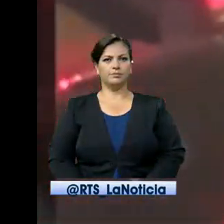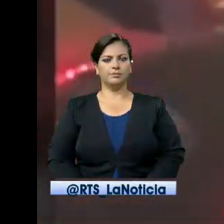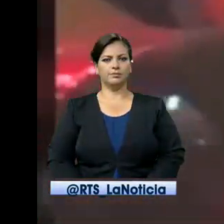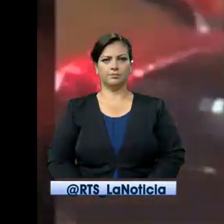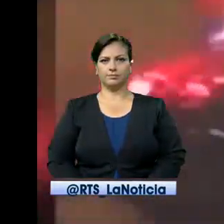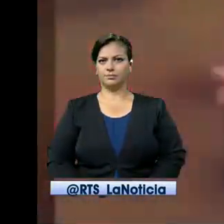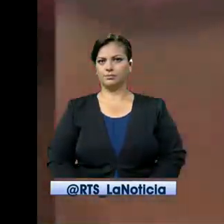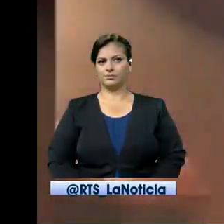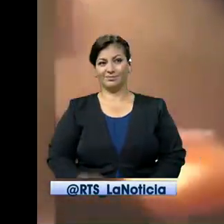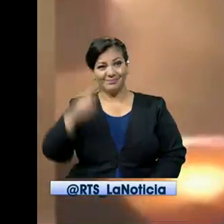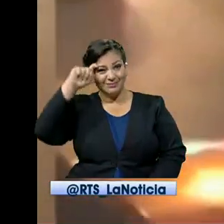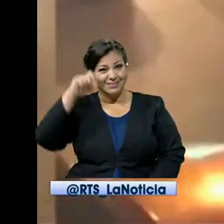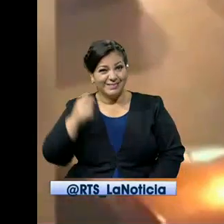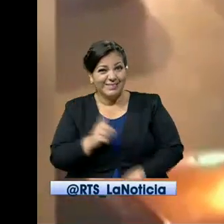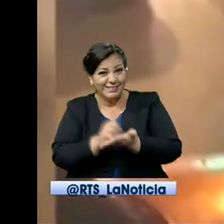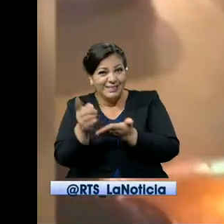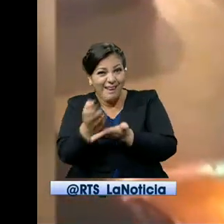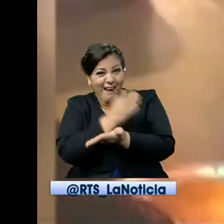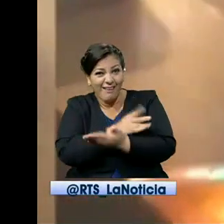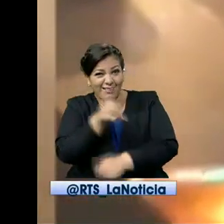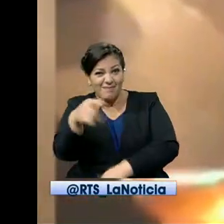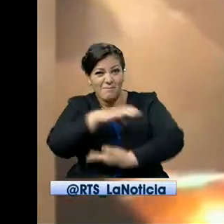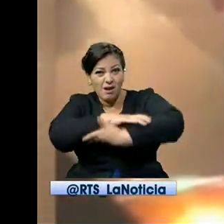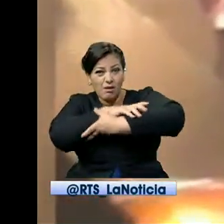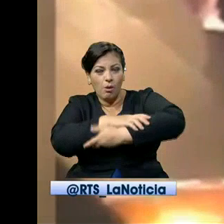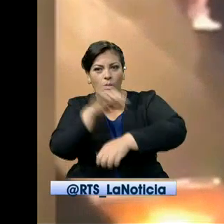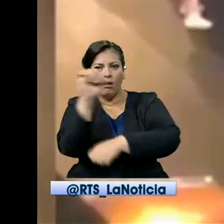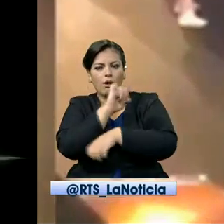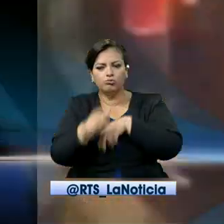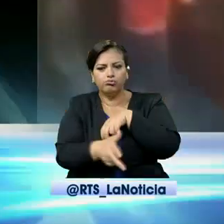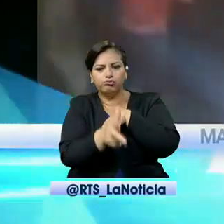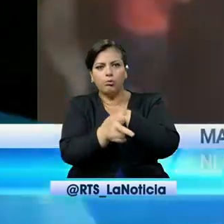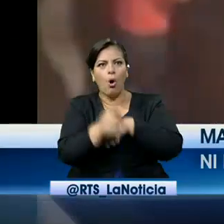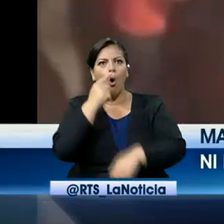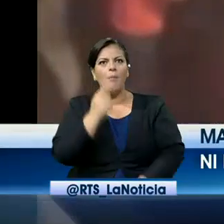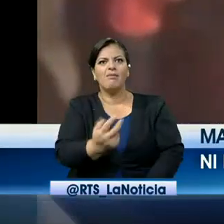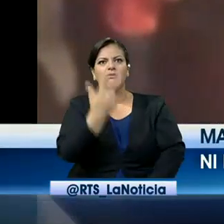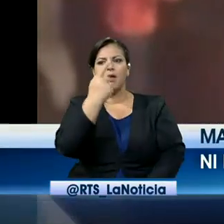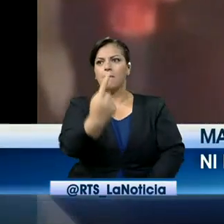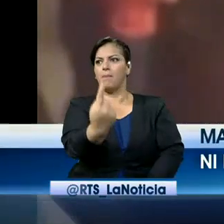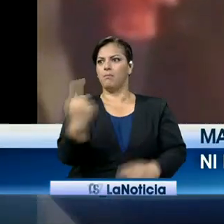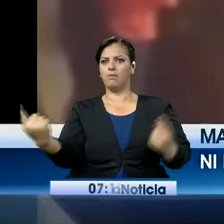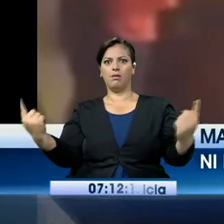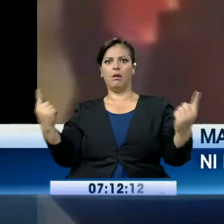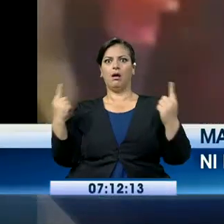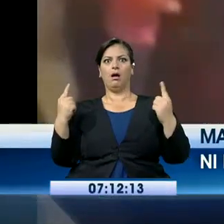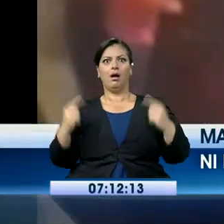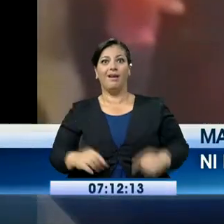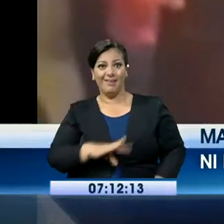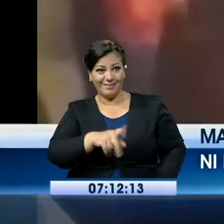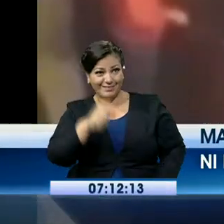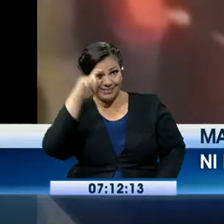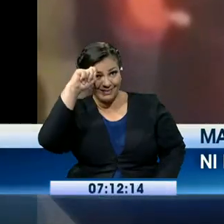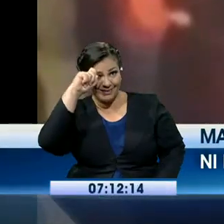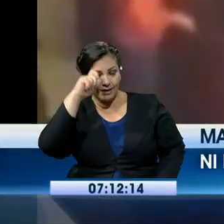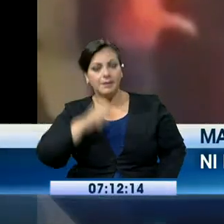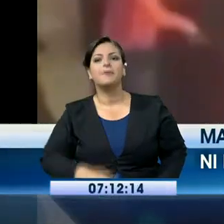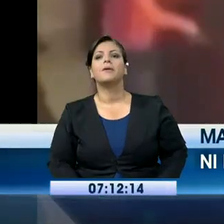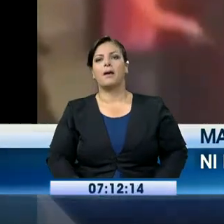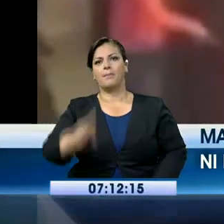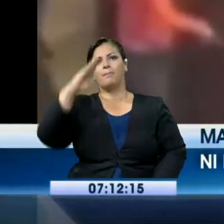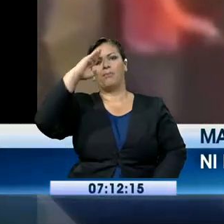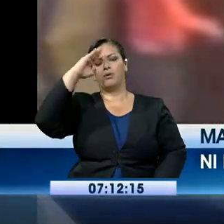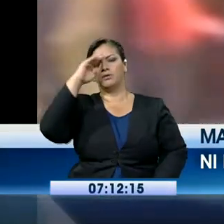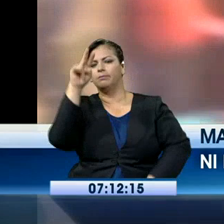El atraco que ha levantado el velo y puso en vilo a las pasajeras de este vehículo en medio del tráfico del malecón